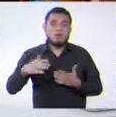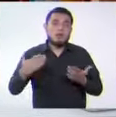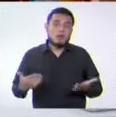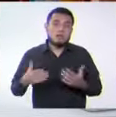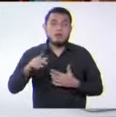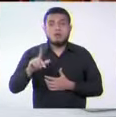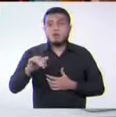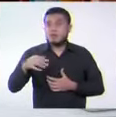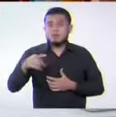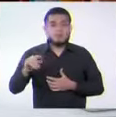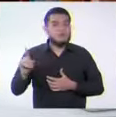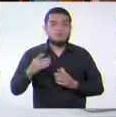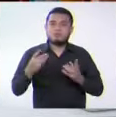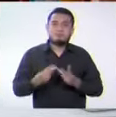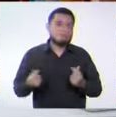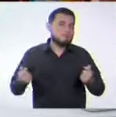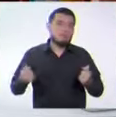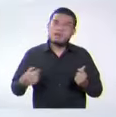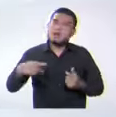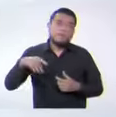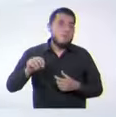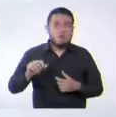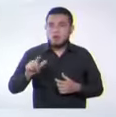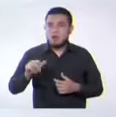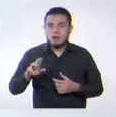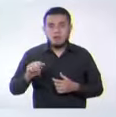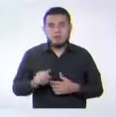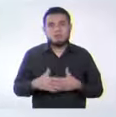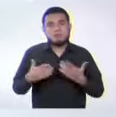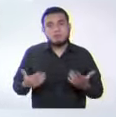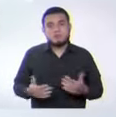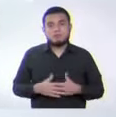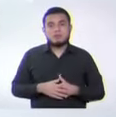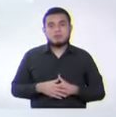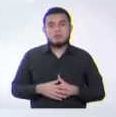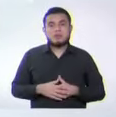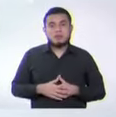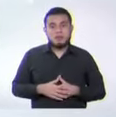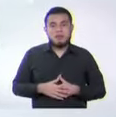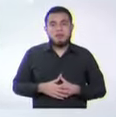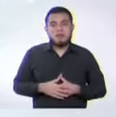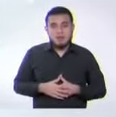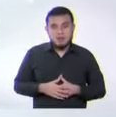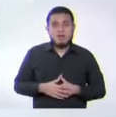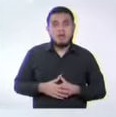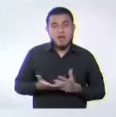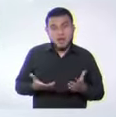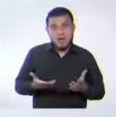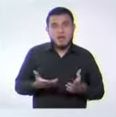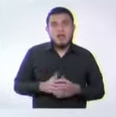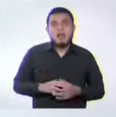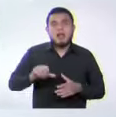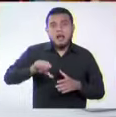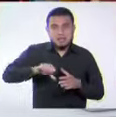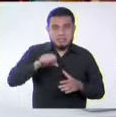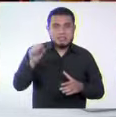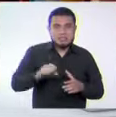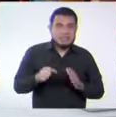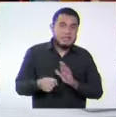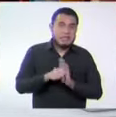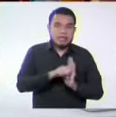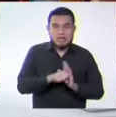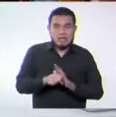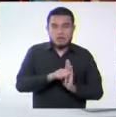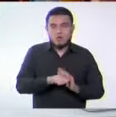lípidos no son solubles en solventes polares. Por tanto, el aceite sí pudo disolverse en el alcohol. Ahora